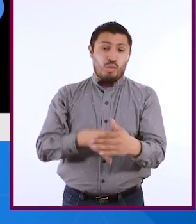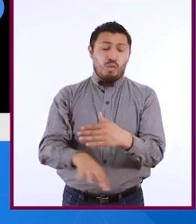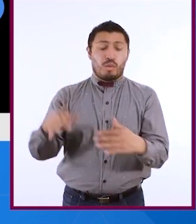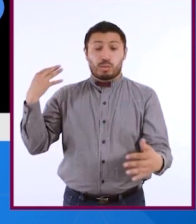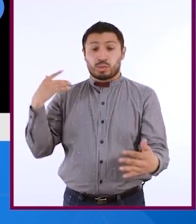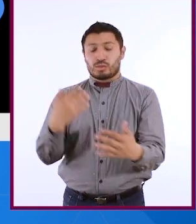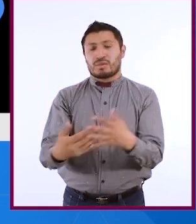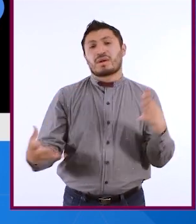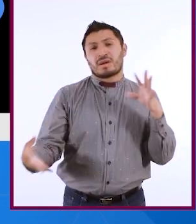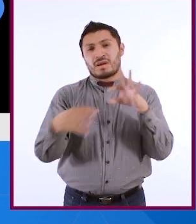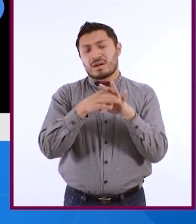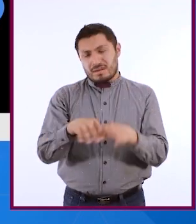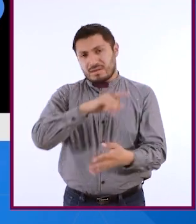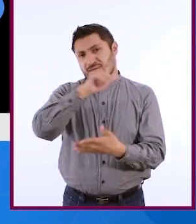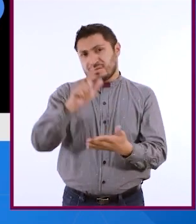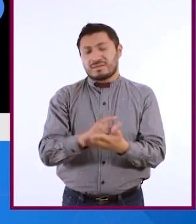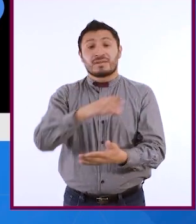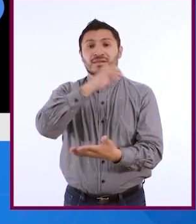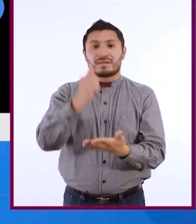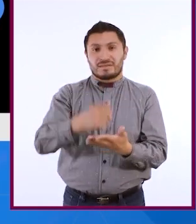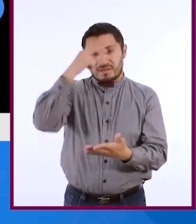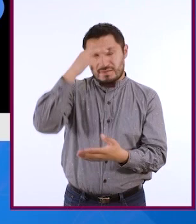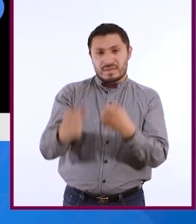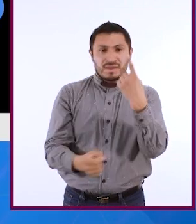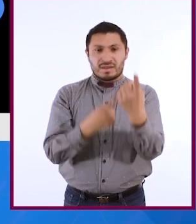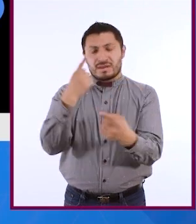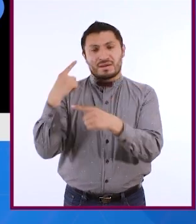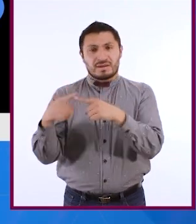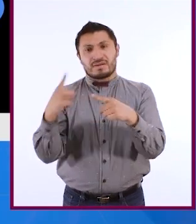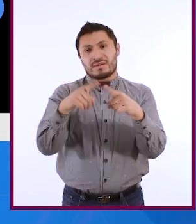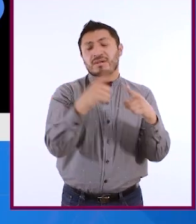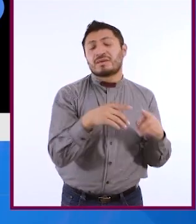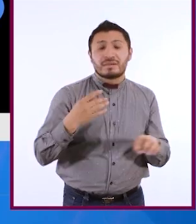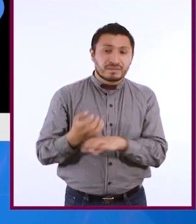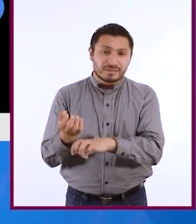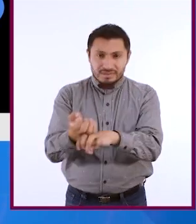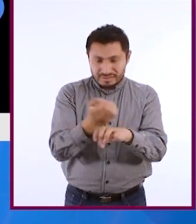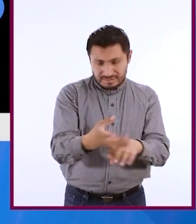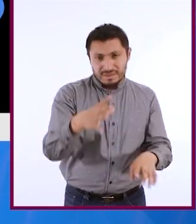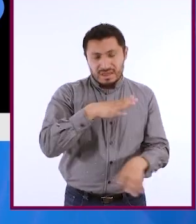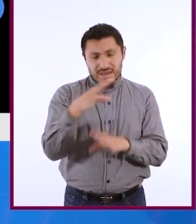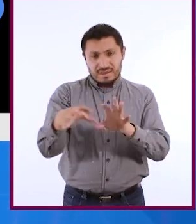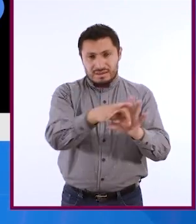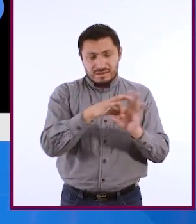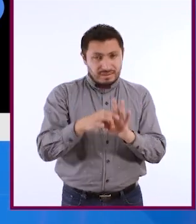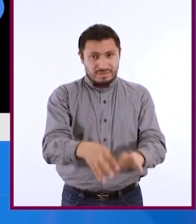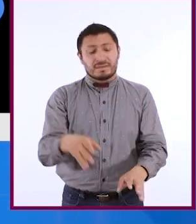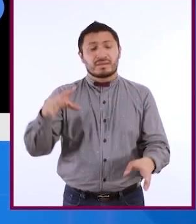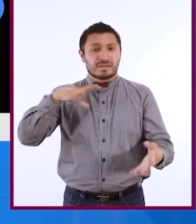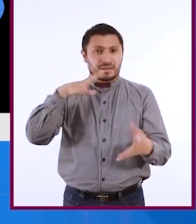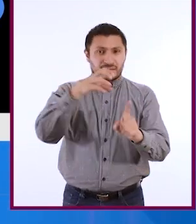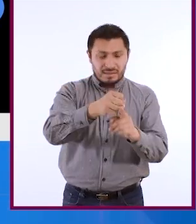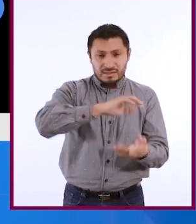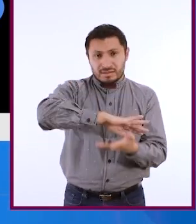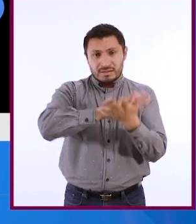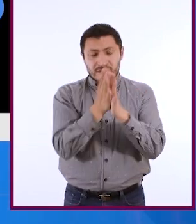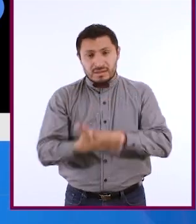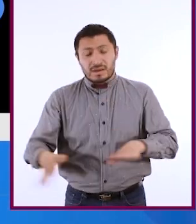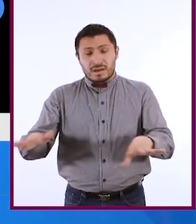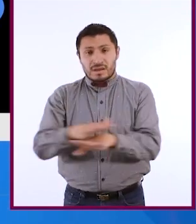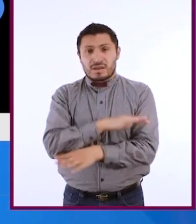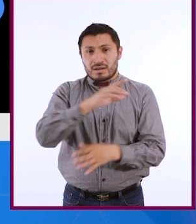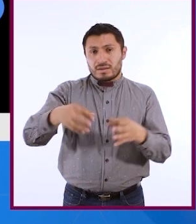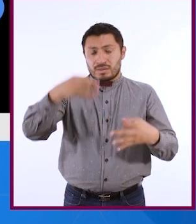con la legislatura, particularmente de la Ciudad de México y algunas otras entidades, se ha logrado hacer un cambio en lo judicial y en